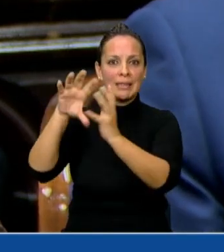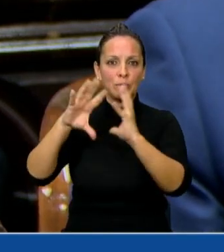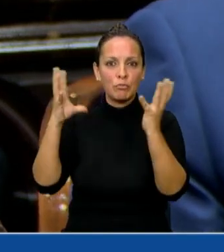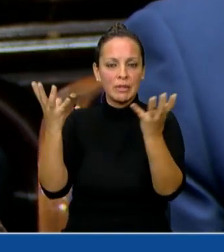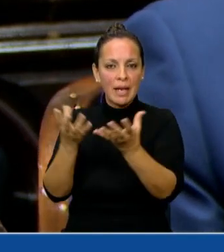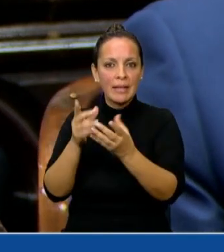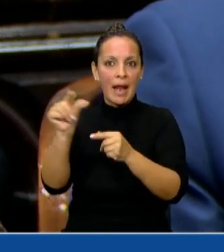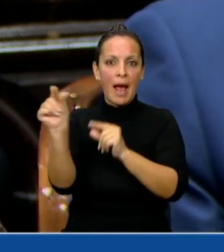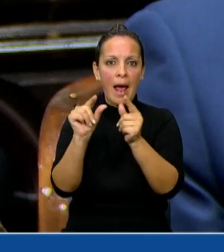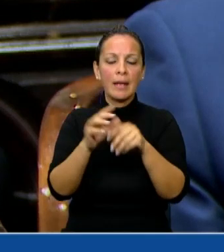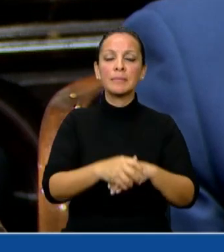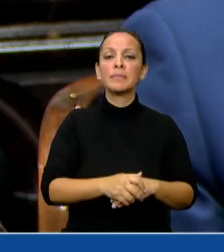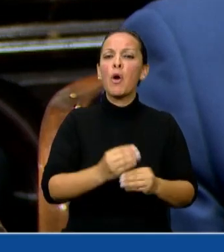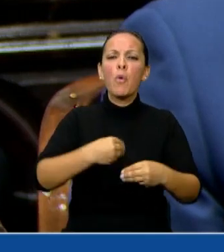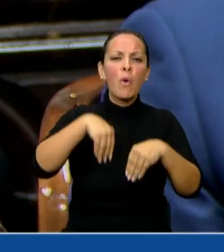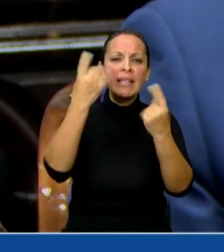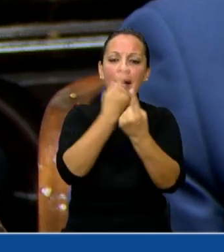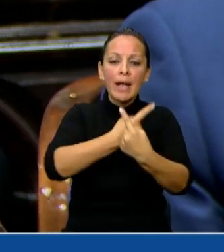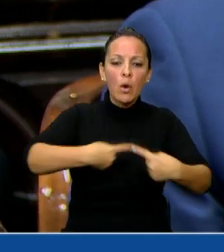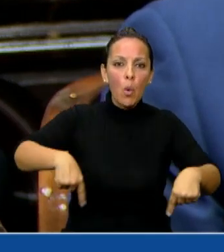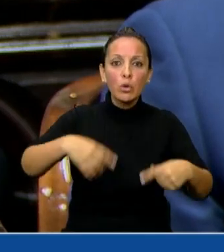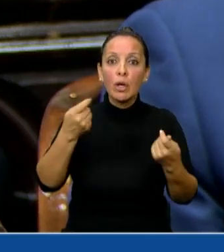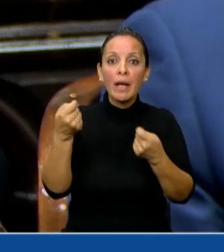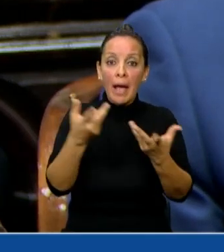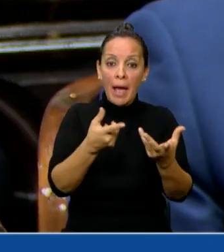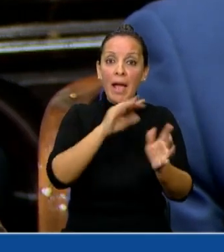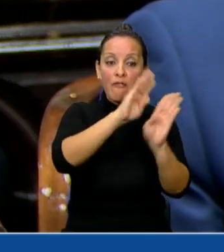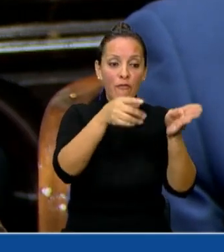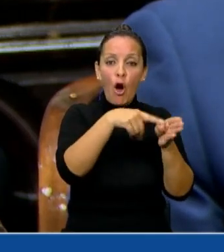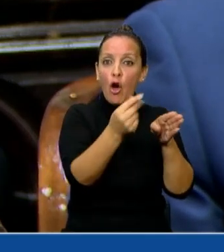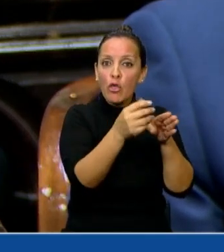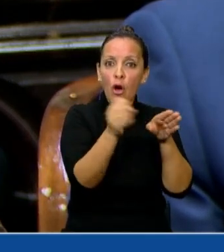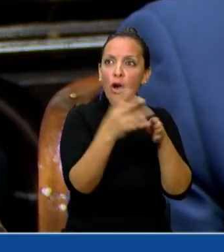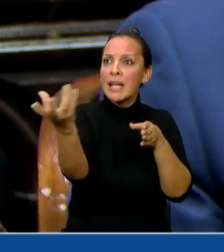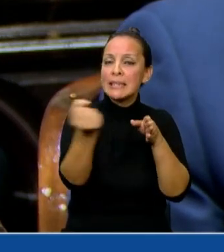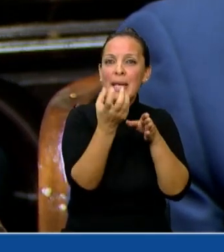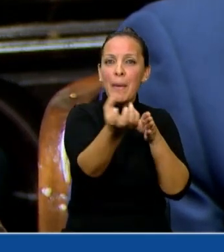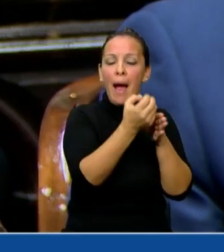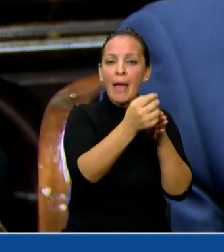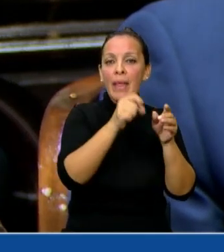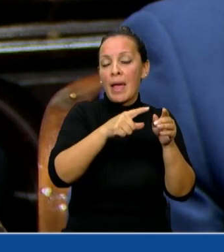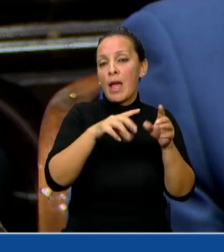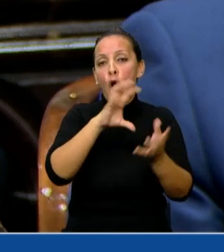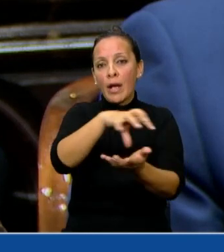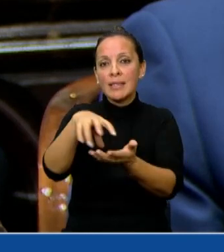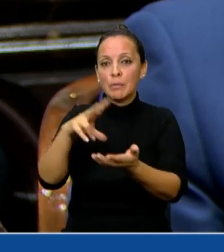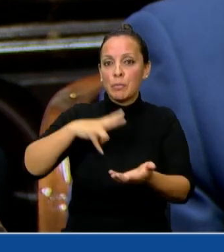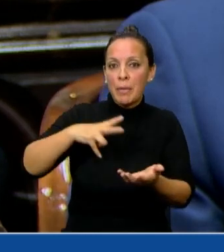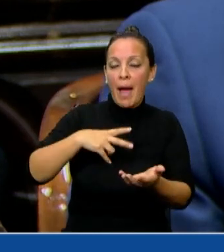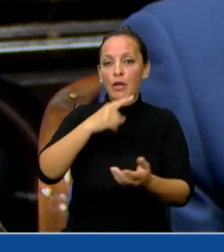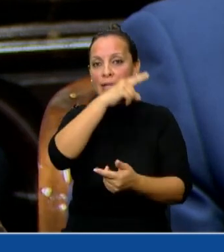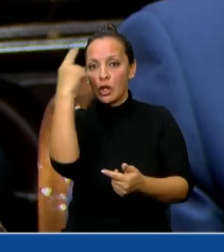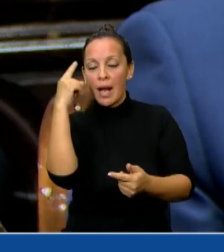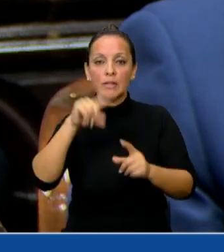los recursos que bajo cualquier título reciba de organismos públicos, privados, nacionales o internacionales.